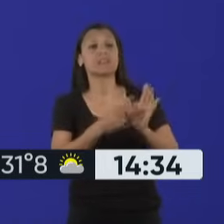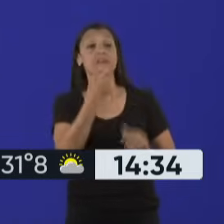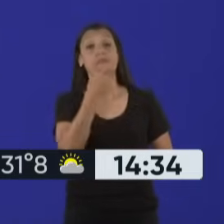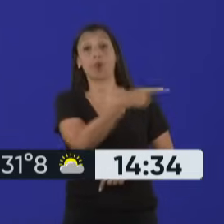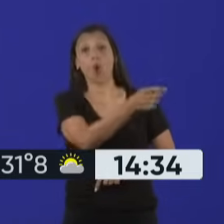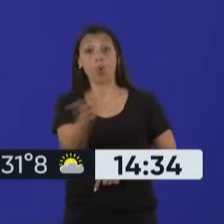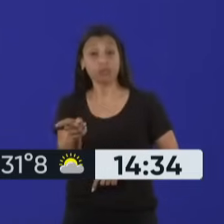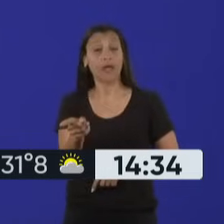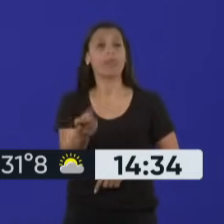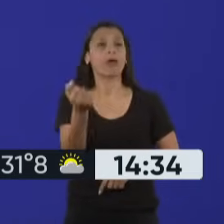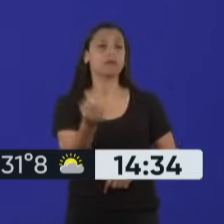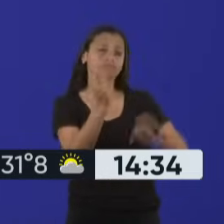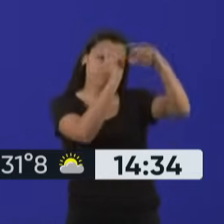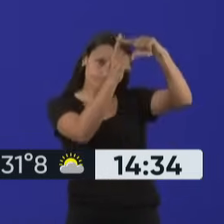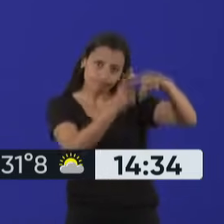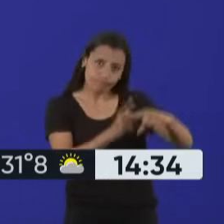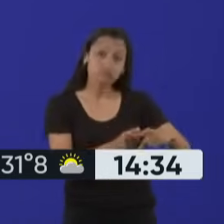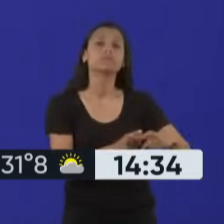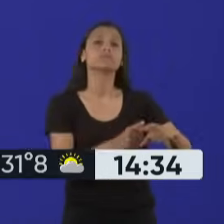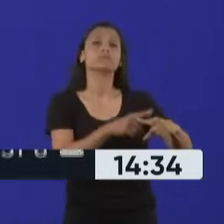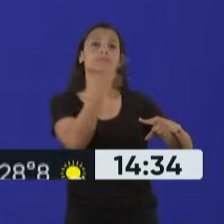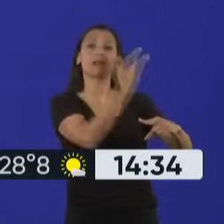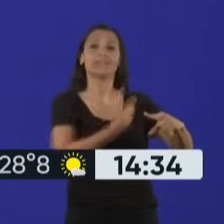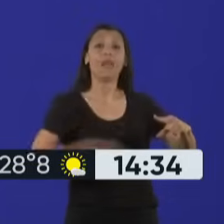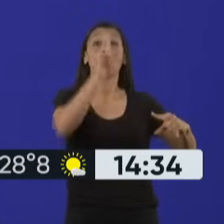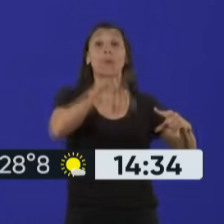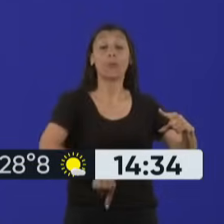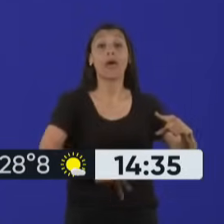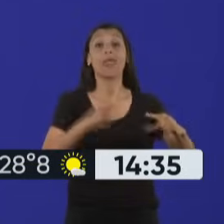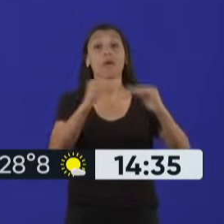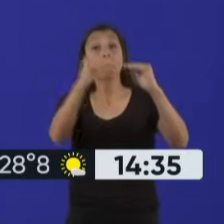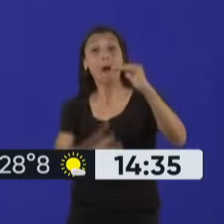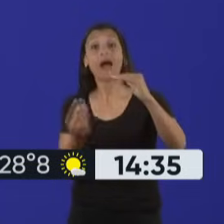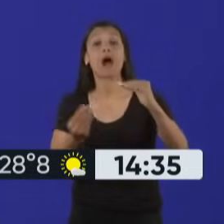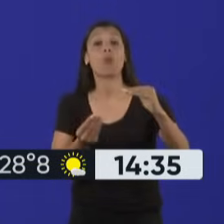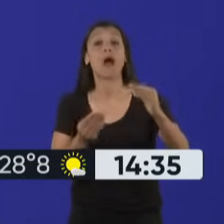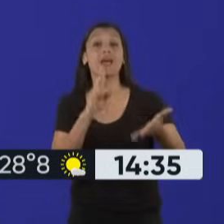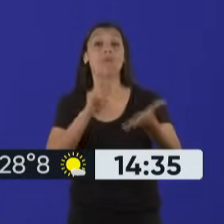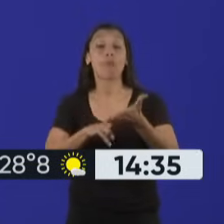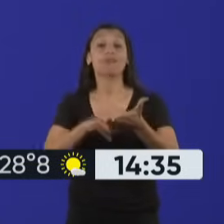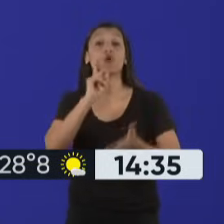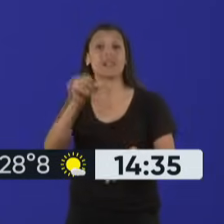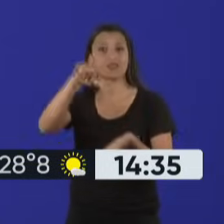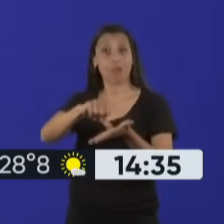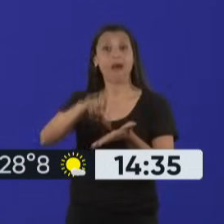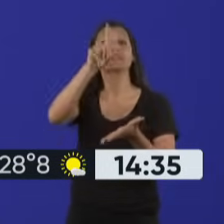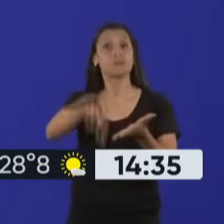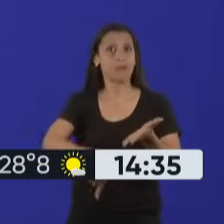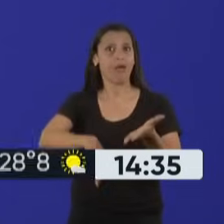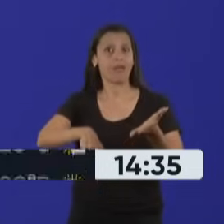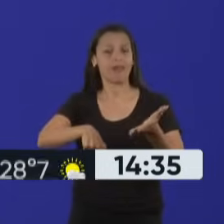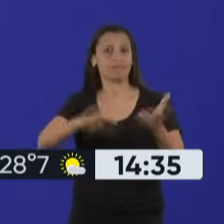en caja las cuentas públicas y eso hacía caer el riesgo país fuertemente y eso les permitía una expansión.